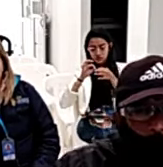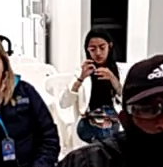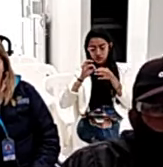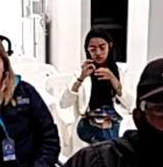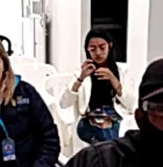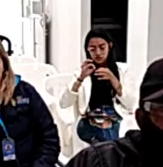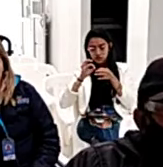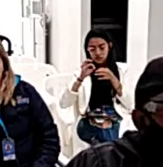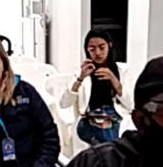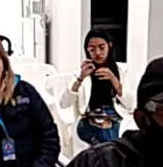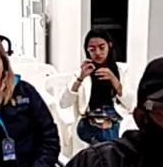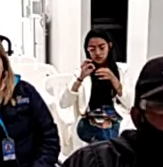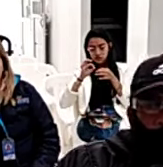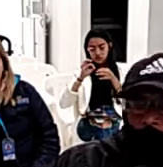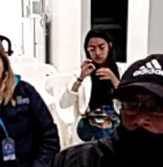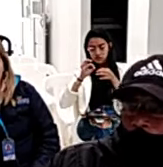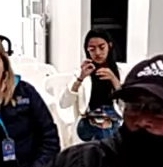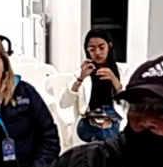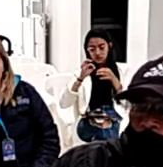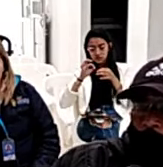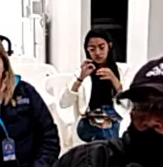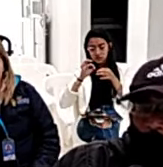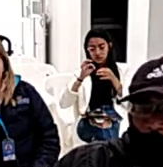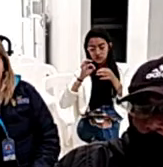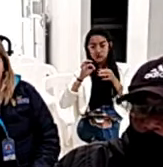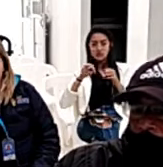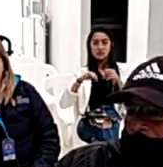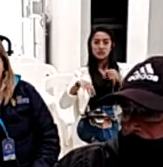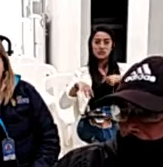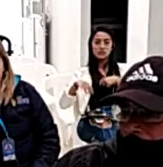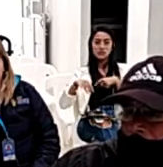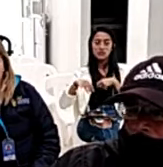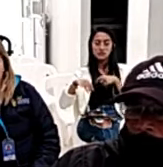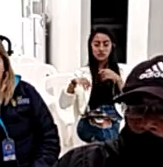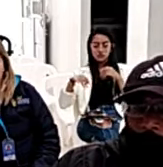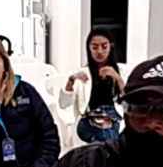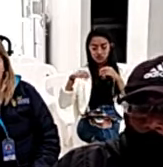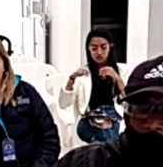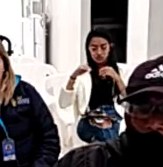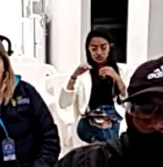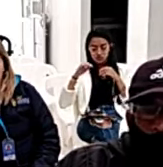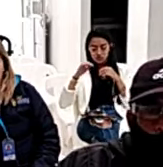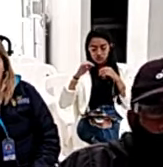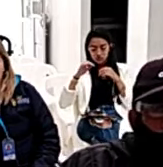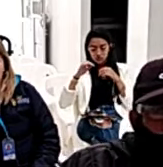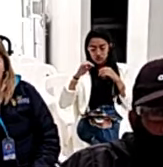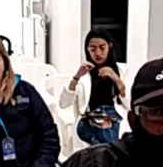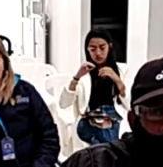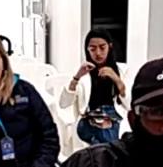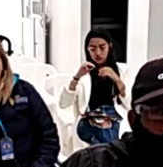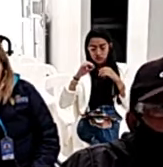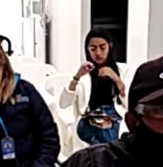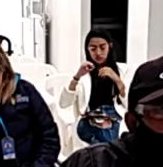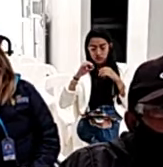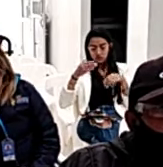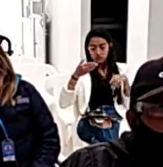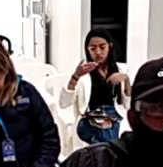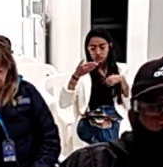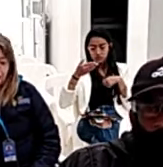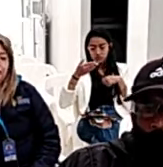tener a toda hora a la gente del acueducto estar cuidando las tapas. Debemos nosotros poner parte también de